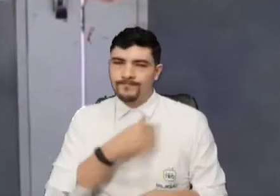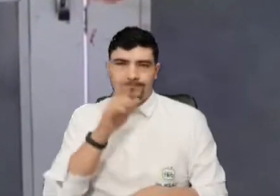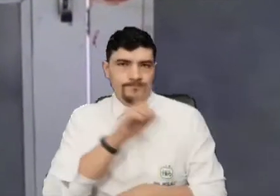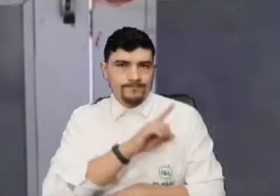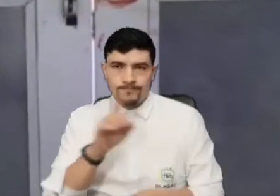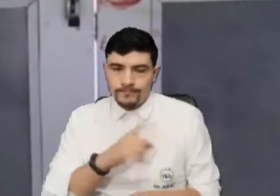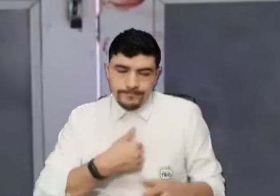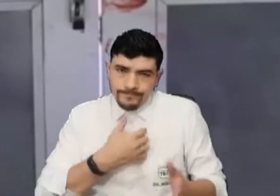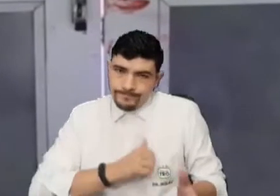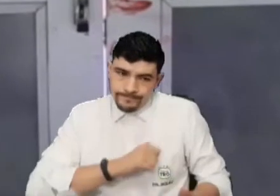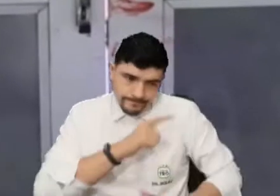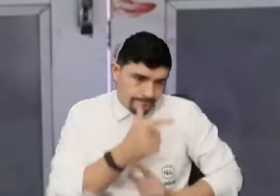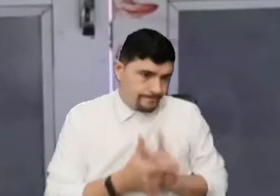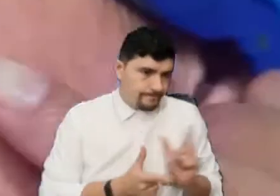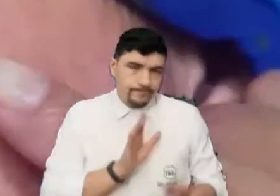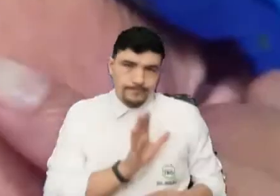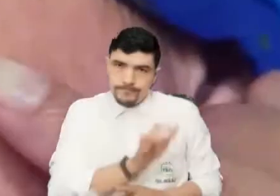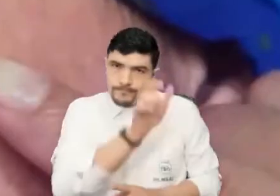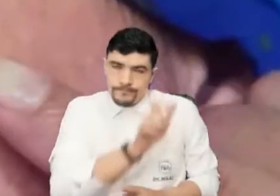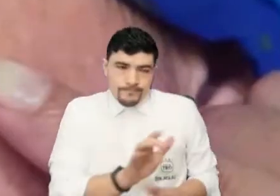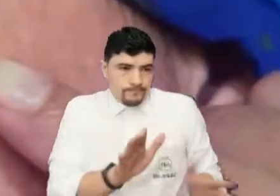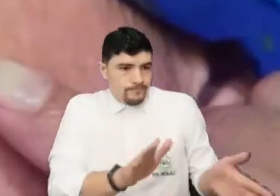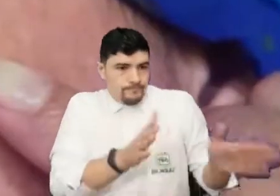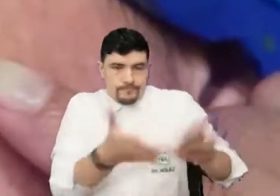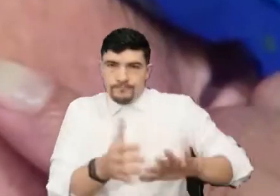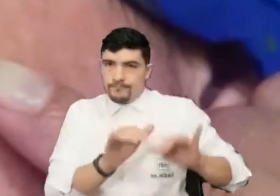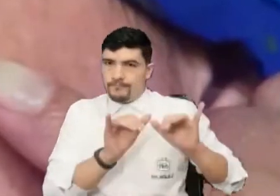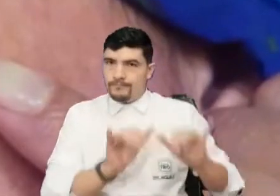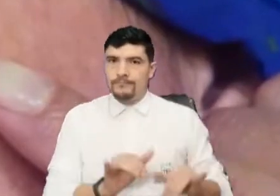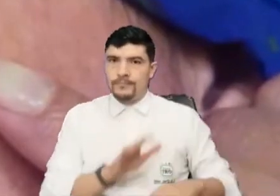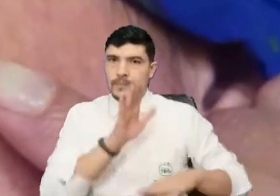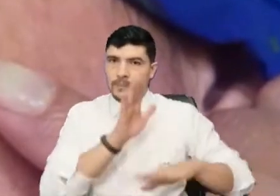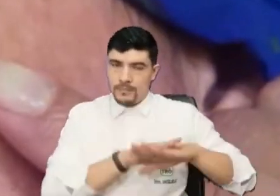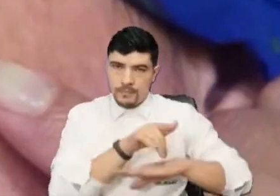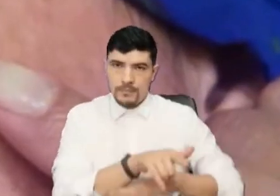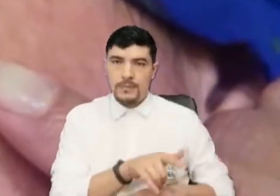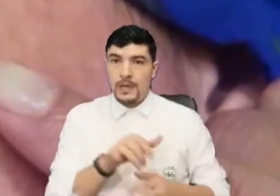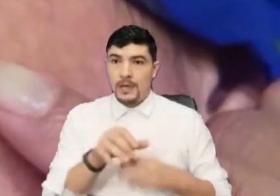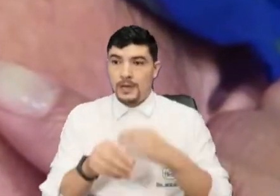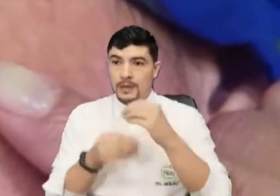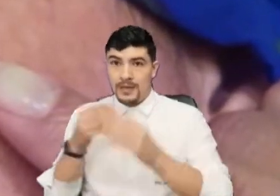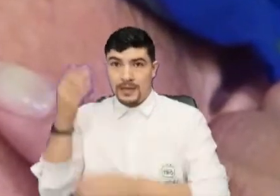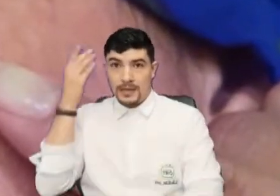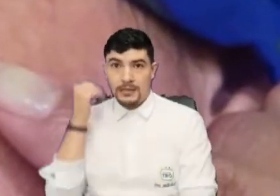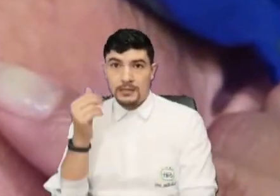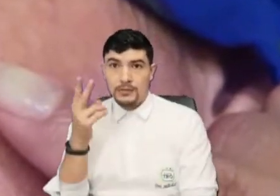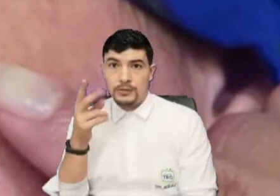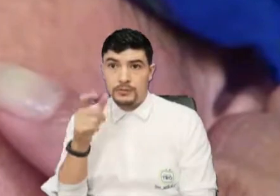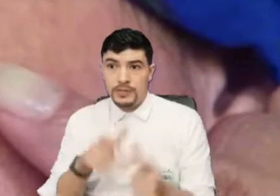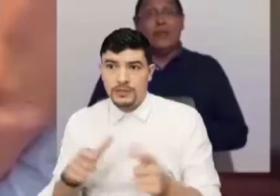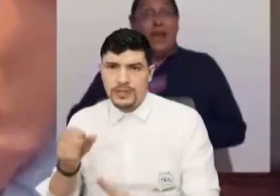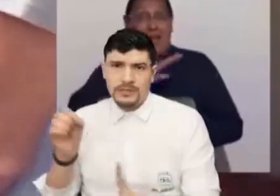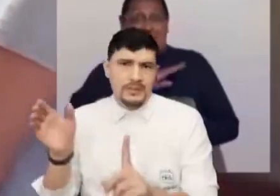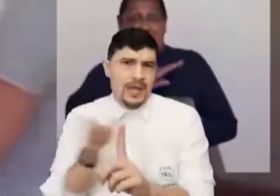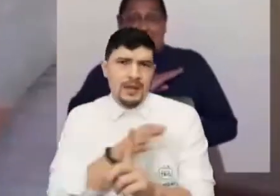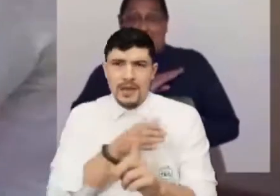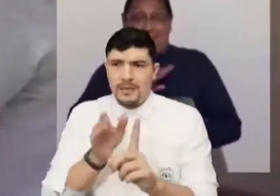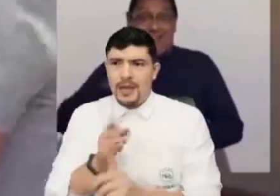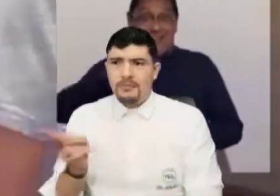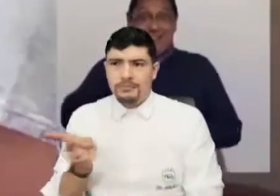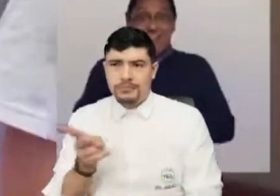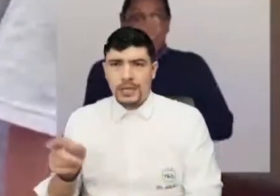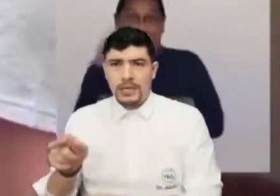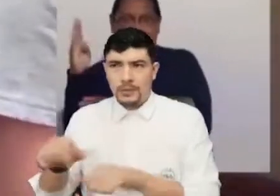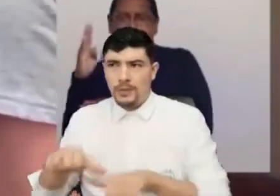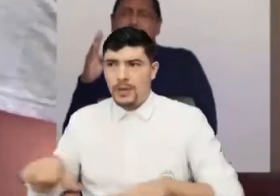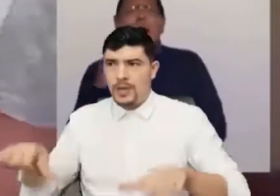camillero y auxiliares de enfermería resultaron afectados por dos personas en el centro asistencial camino bosques de mariah a raíz de esta